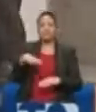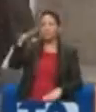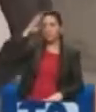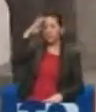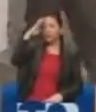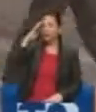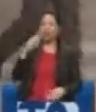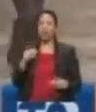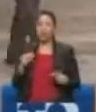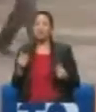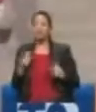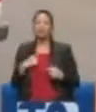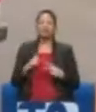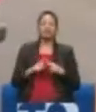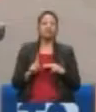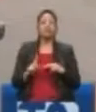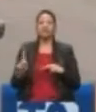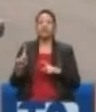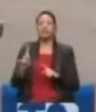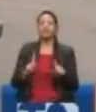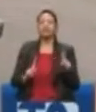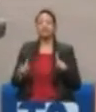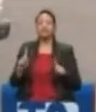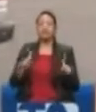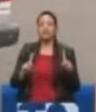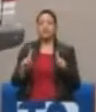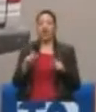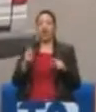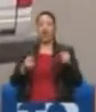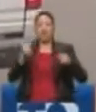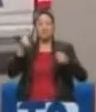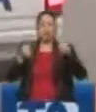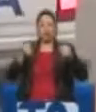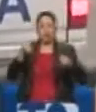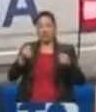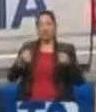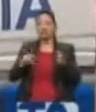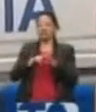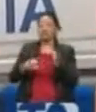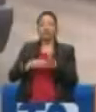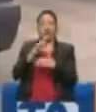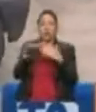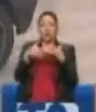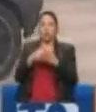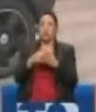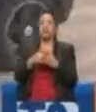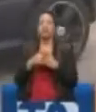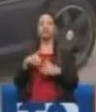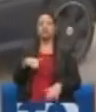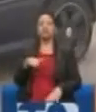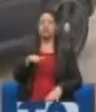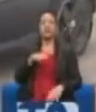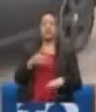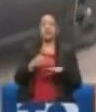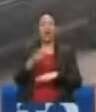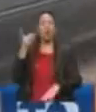también disimularon y también quisieron despistar. Se fueron en una camioneta, todos. Y los últimos diputados